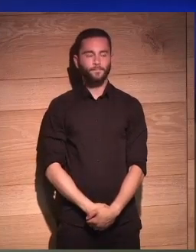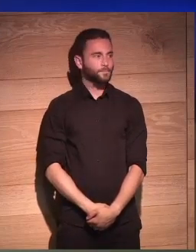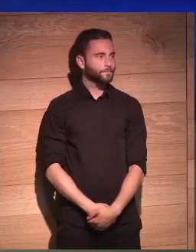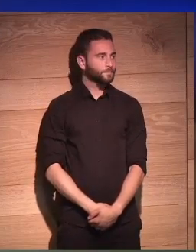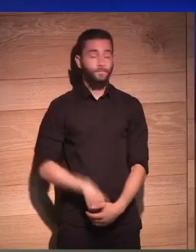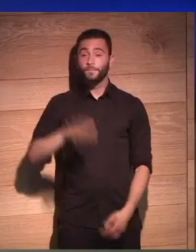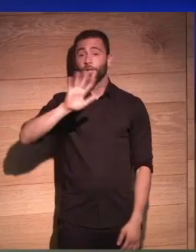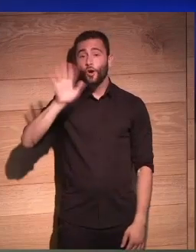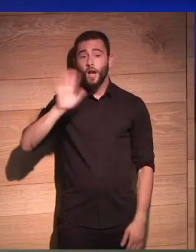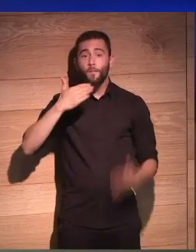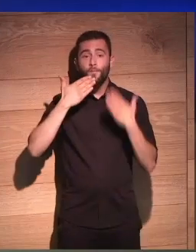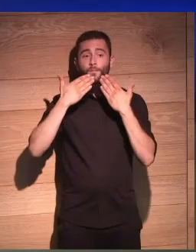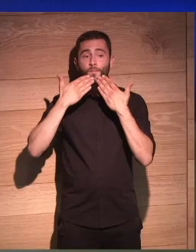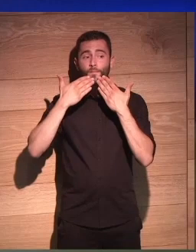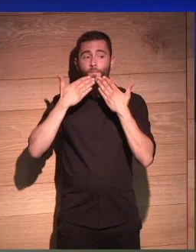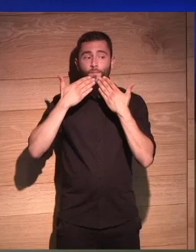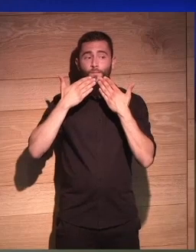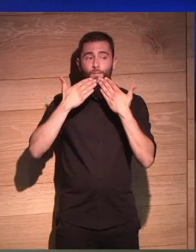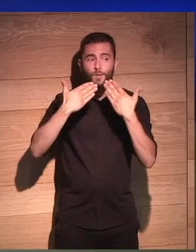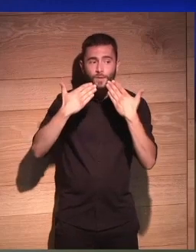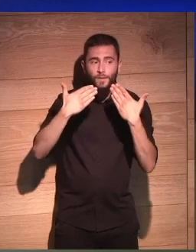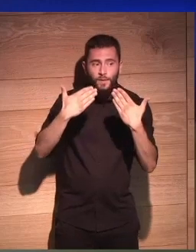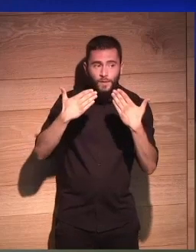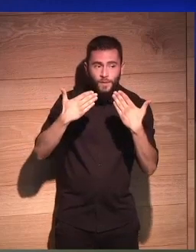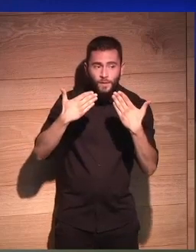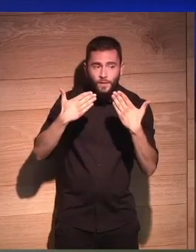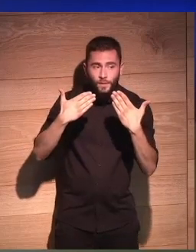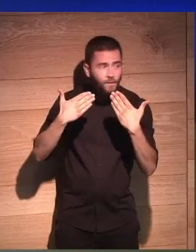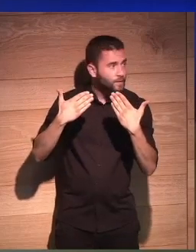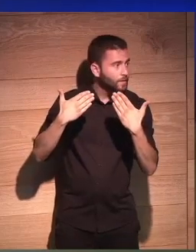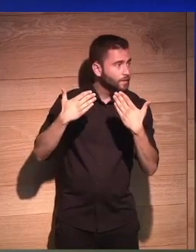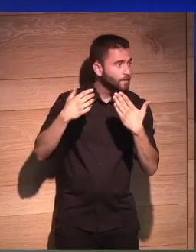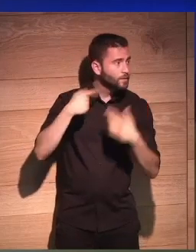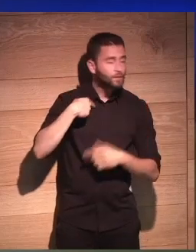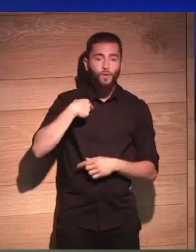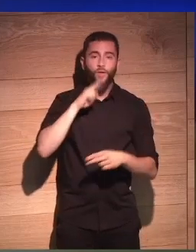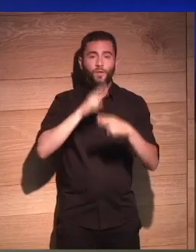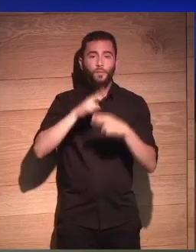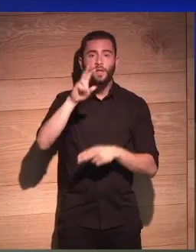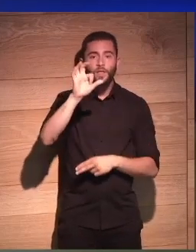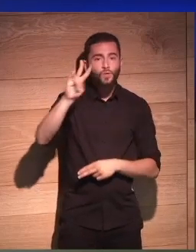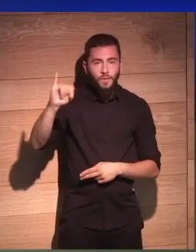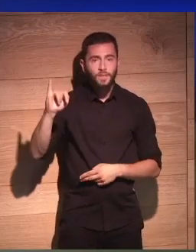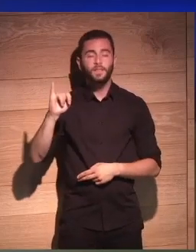Hola, muchísimas gracias. Aguille Trey, Sereraja de Sui. Me llamo Sui, soy de Paraguay